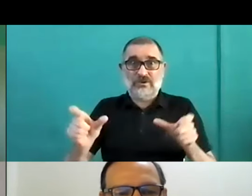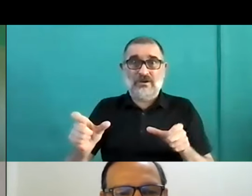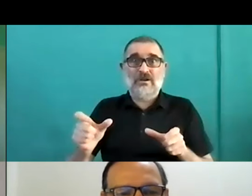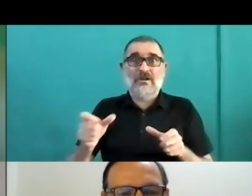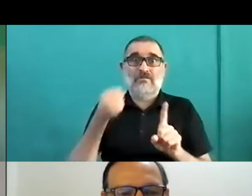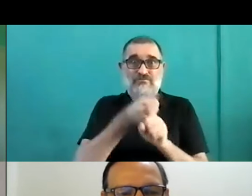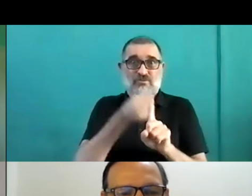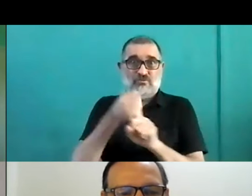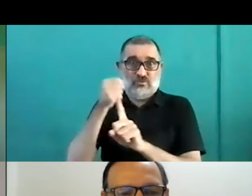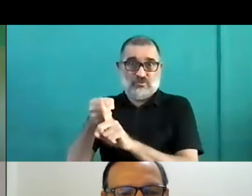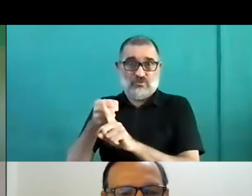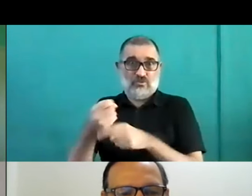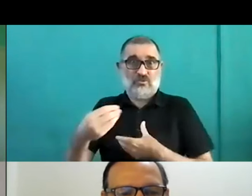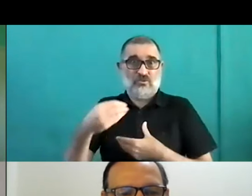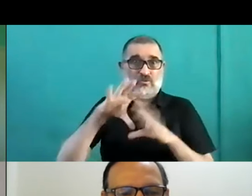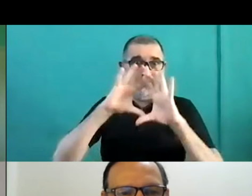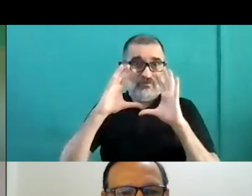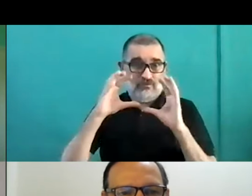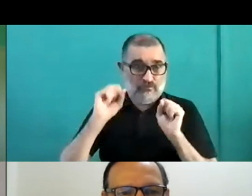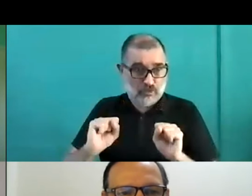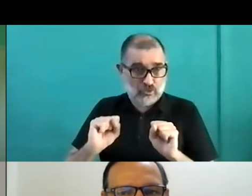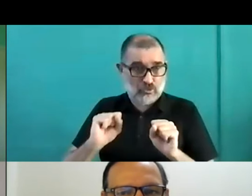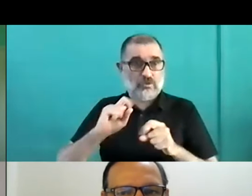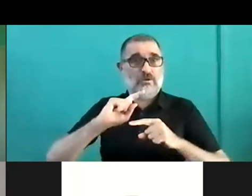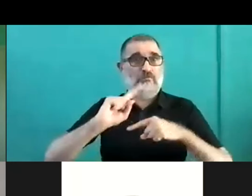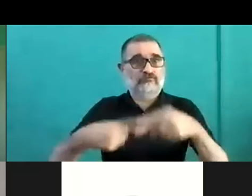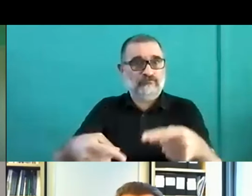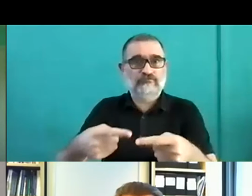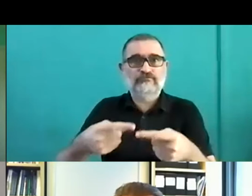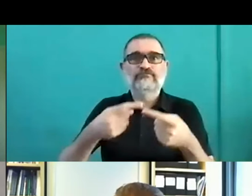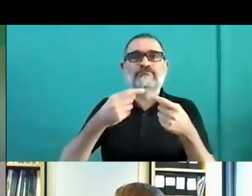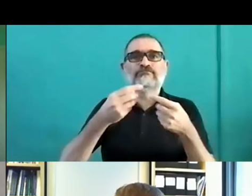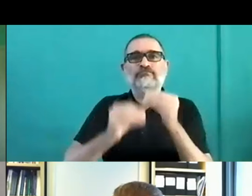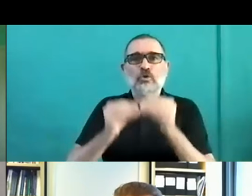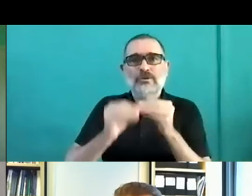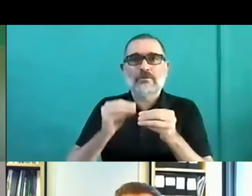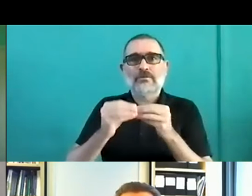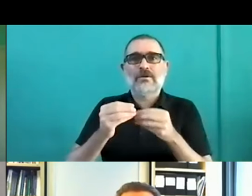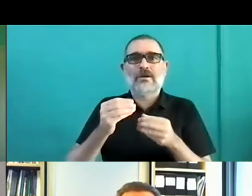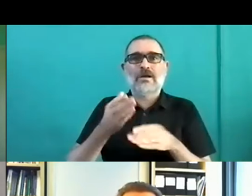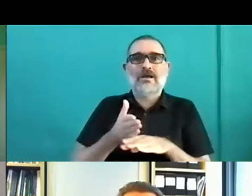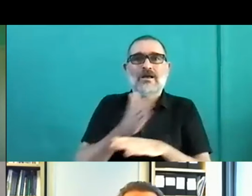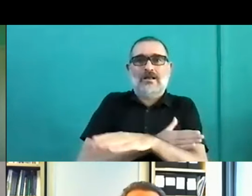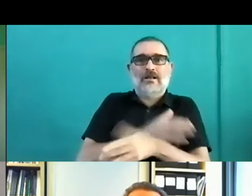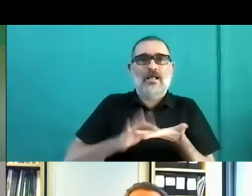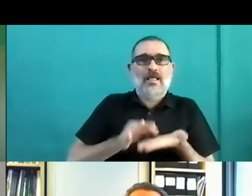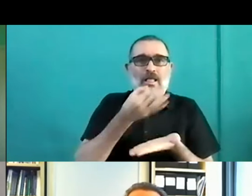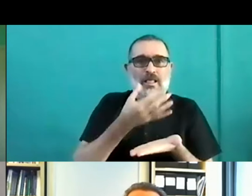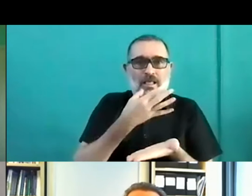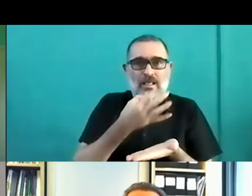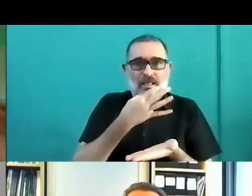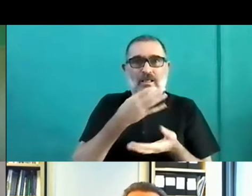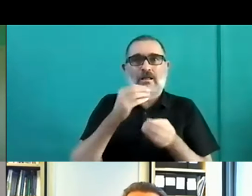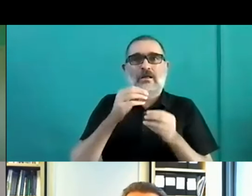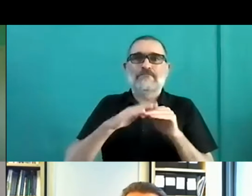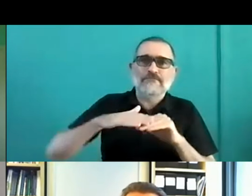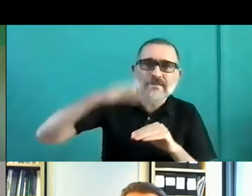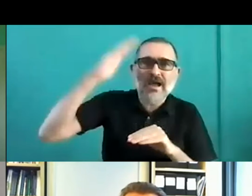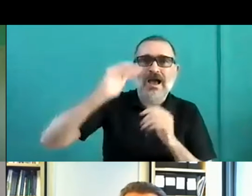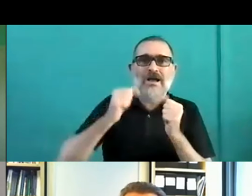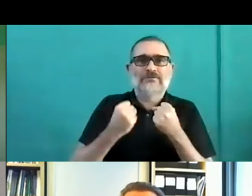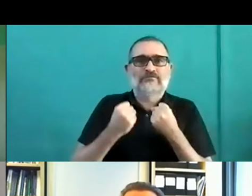posible y viable integrar la epilepsia en la atención primaria, extendiendo la cobertura de los servicios